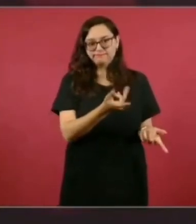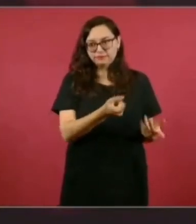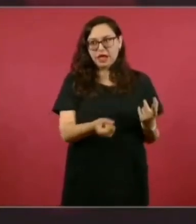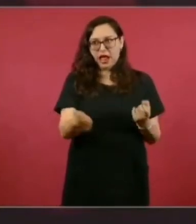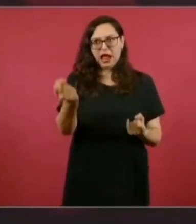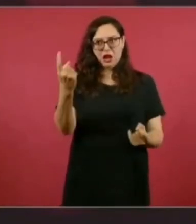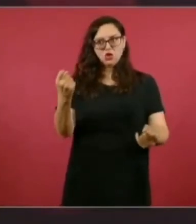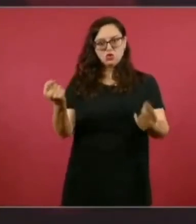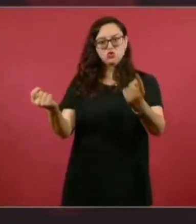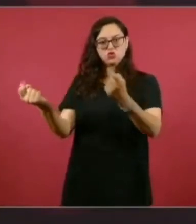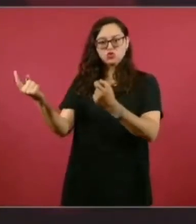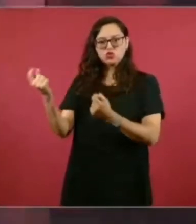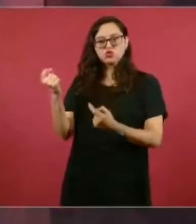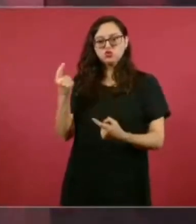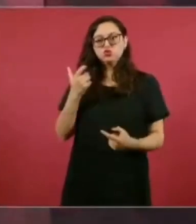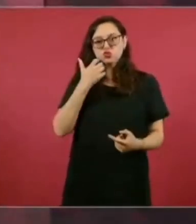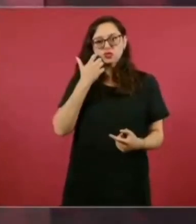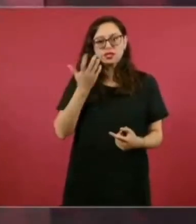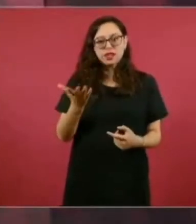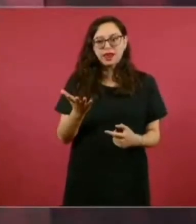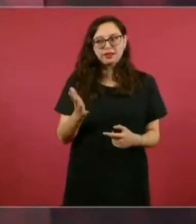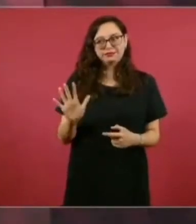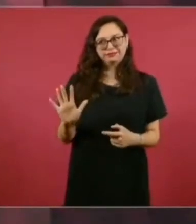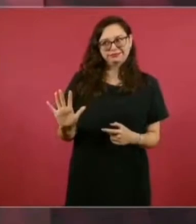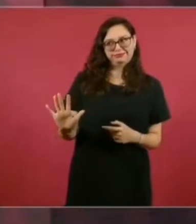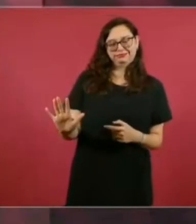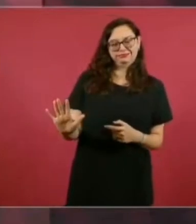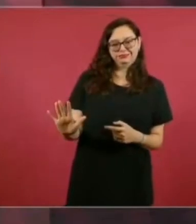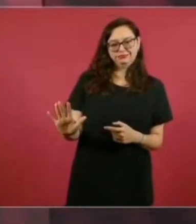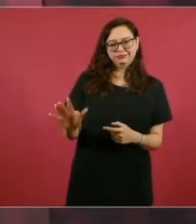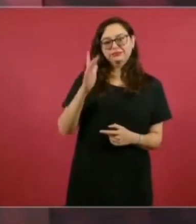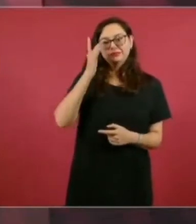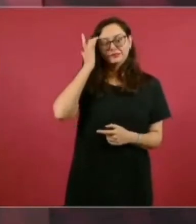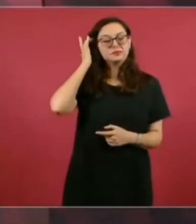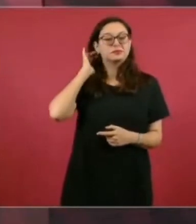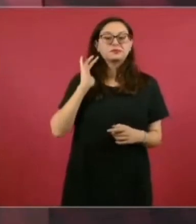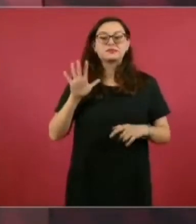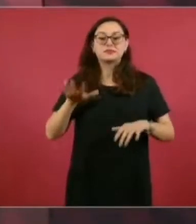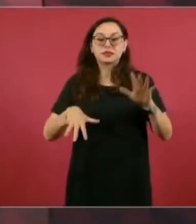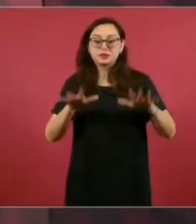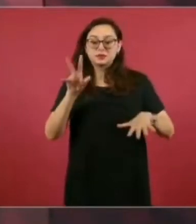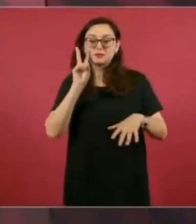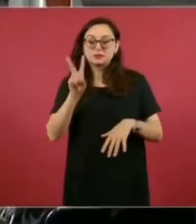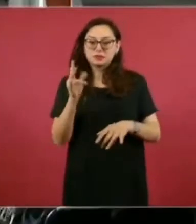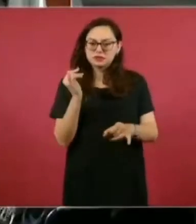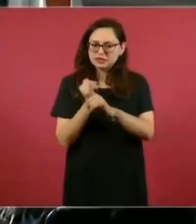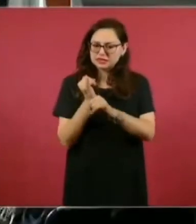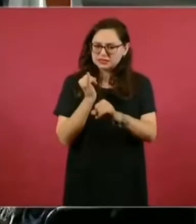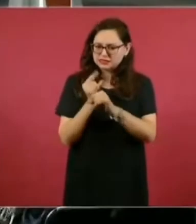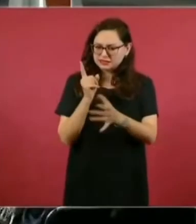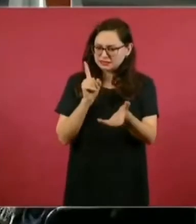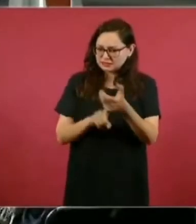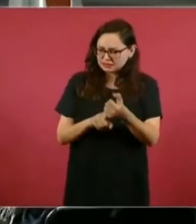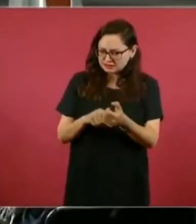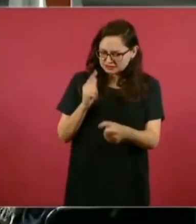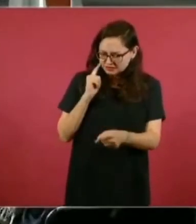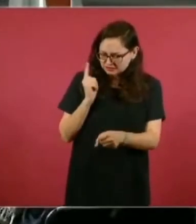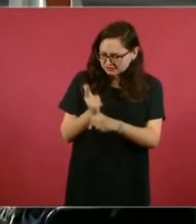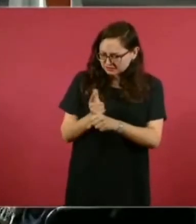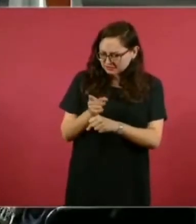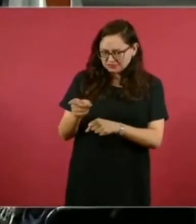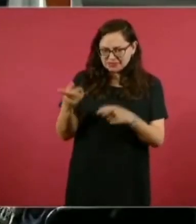protectorado. A veces ve uno en las redes sociales todavía a quienes opinan de esa